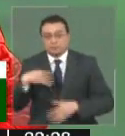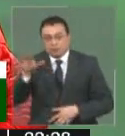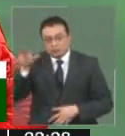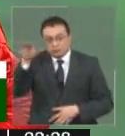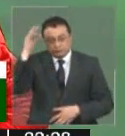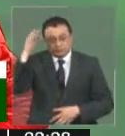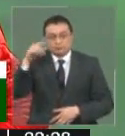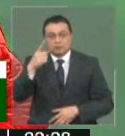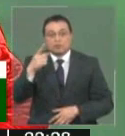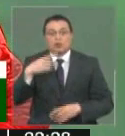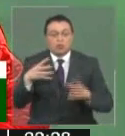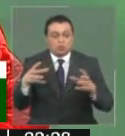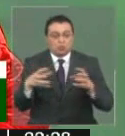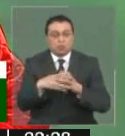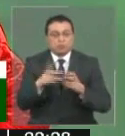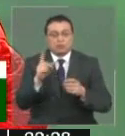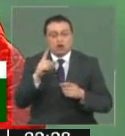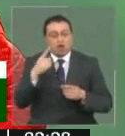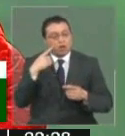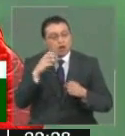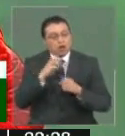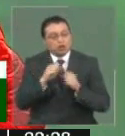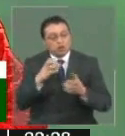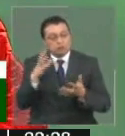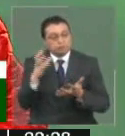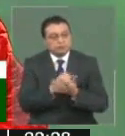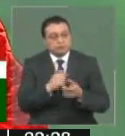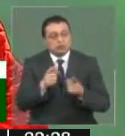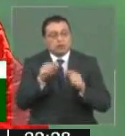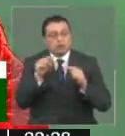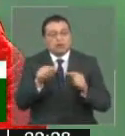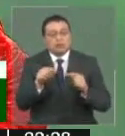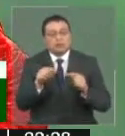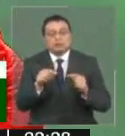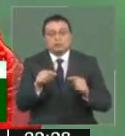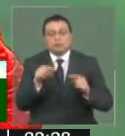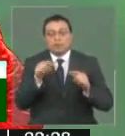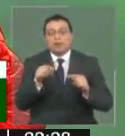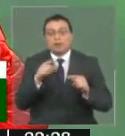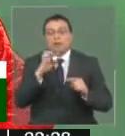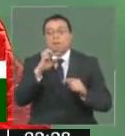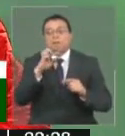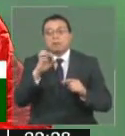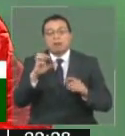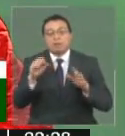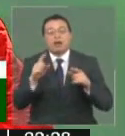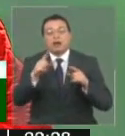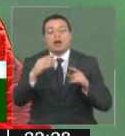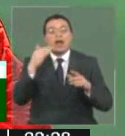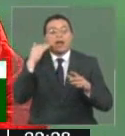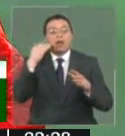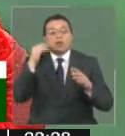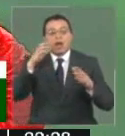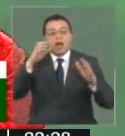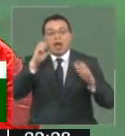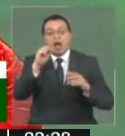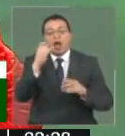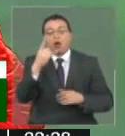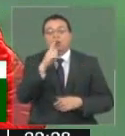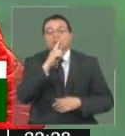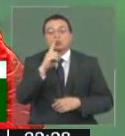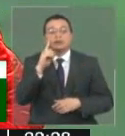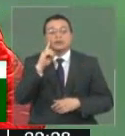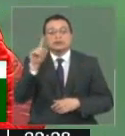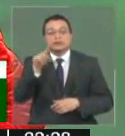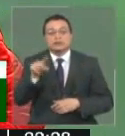un segmento el cual no estábamos abordando, en términos generales, que los padres con los niños del espectro autista. Y resulta